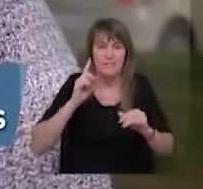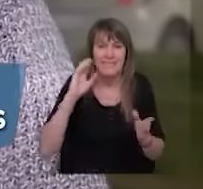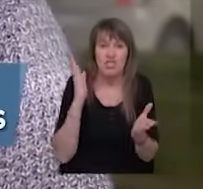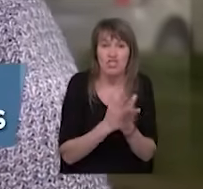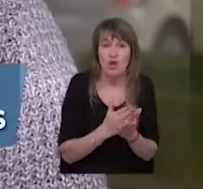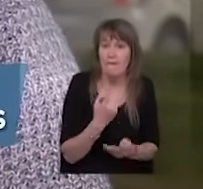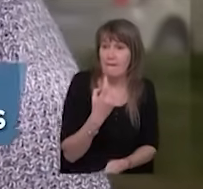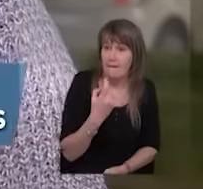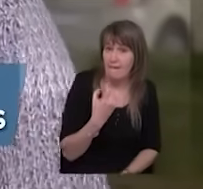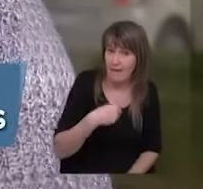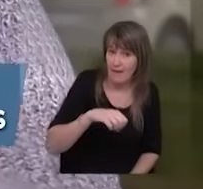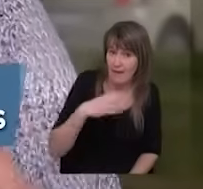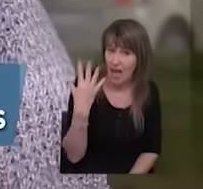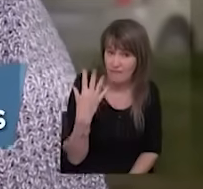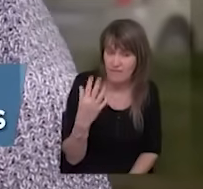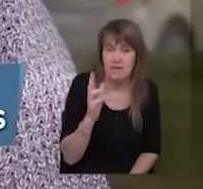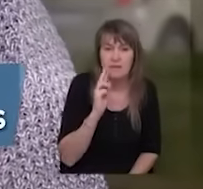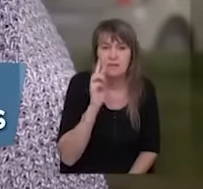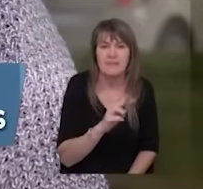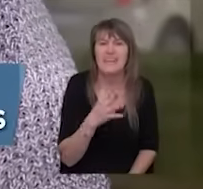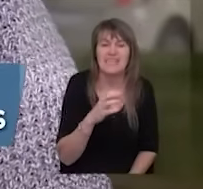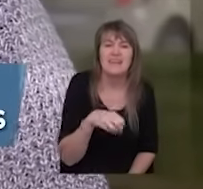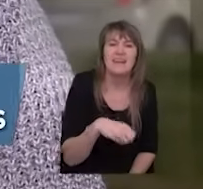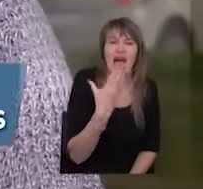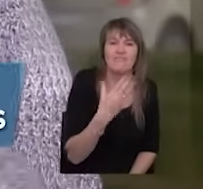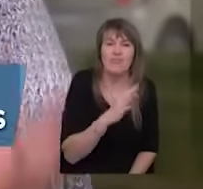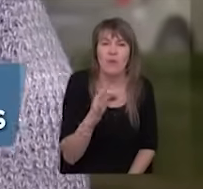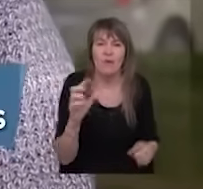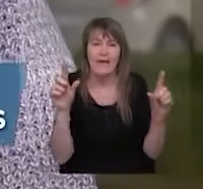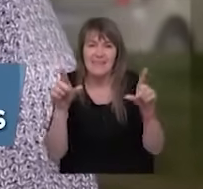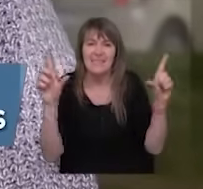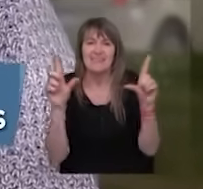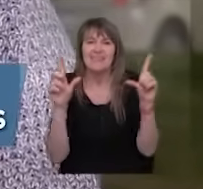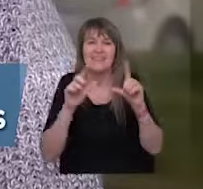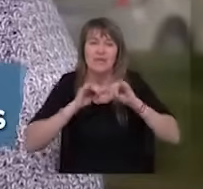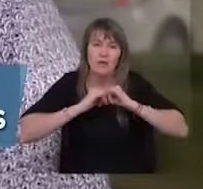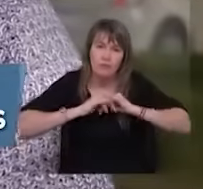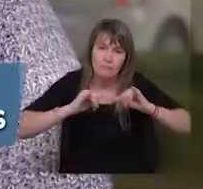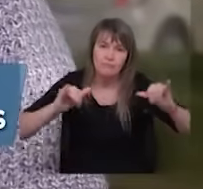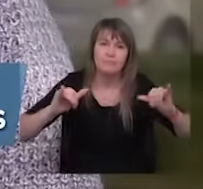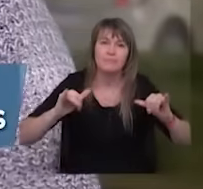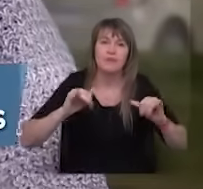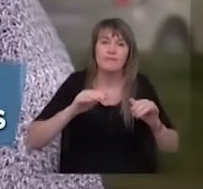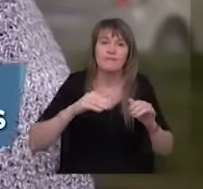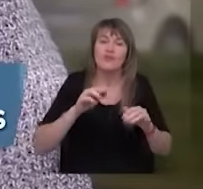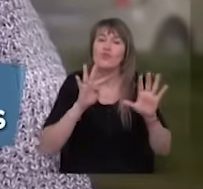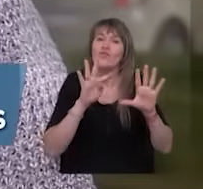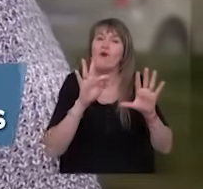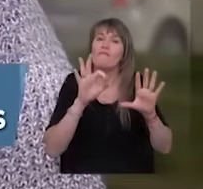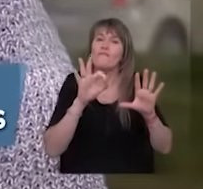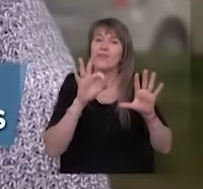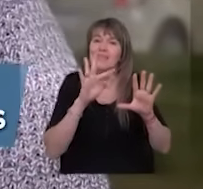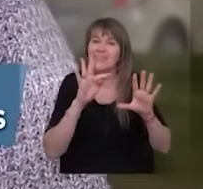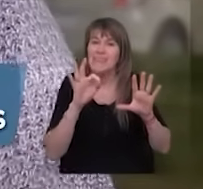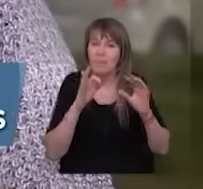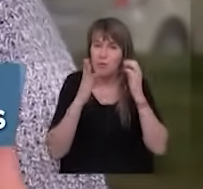graves se establece qué es lo que se entiende por pieza publicitaria que se puede realizar por fuera de la electoral que tiene que tener un 90 por